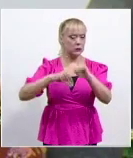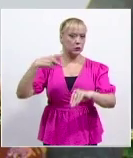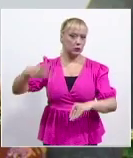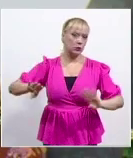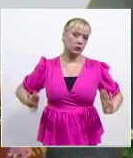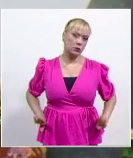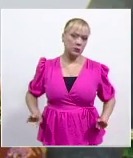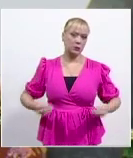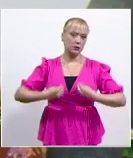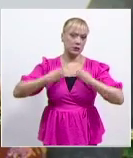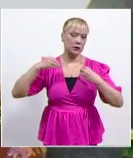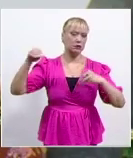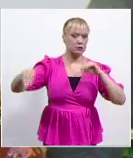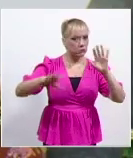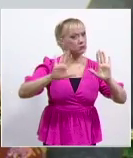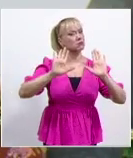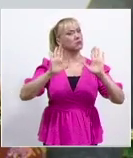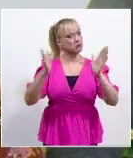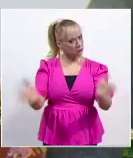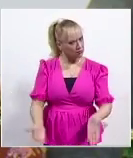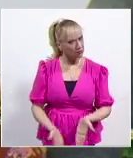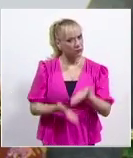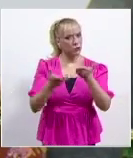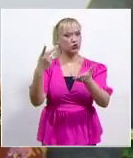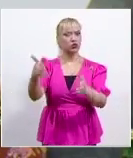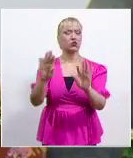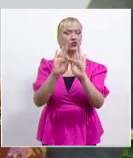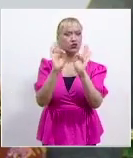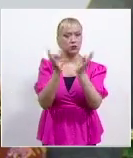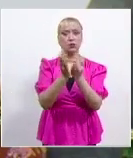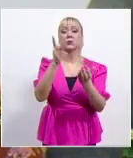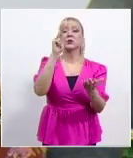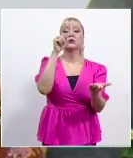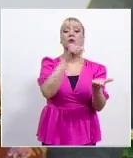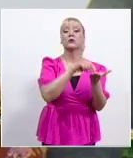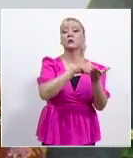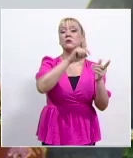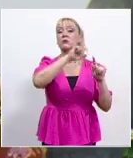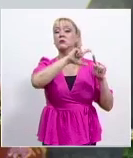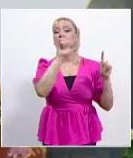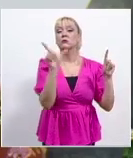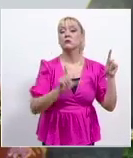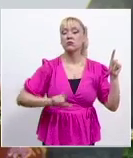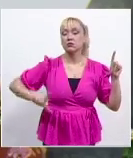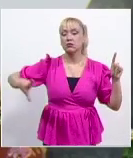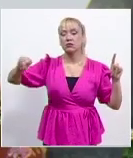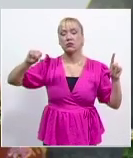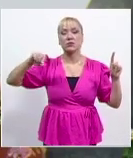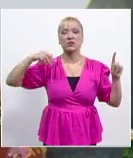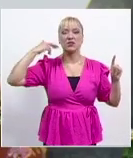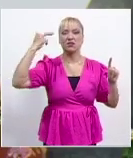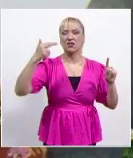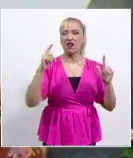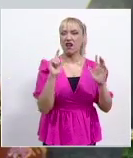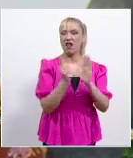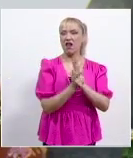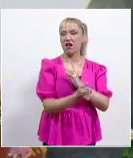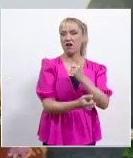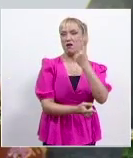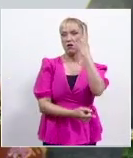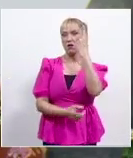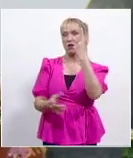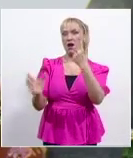que la metodología del federalismo contribuya a solucionar los problemas específicos de